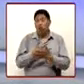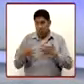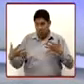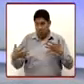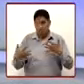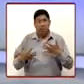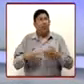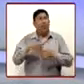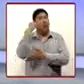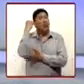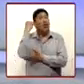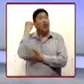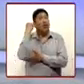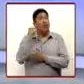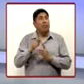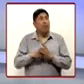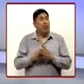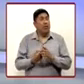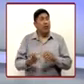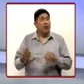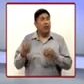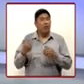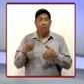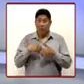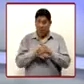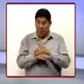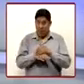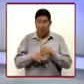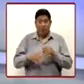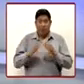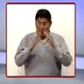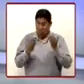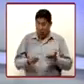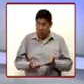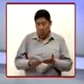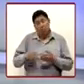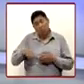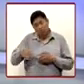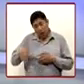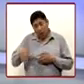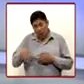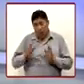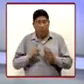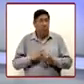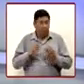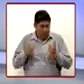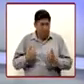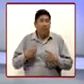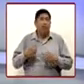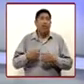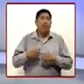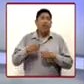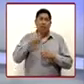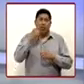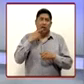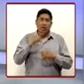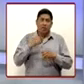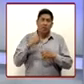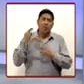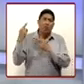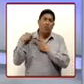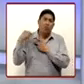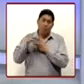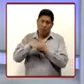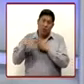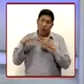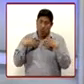ejemplo, en Sucre han iniciado horario de invierno, sin embargo, las estadísticas que reflejan las autoridades en salud y de educación indican